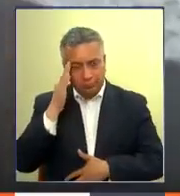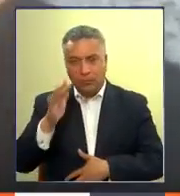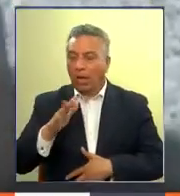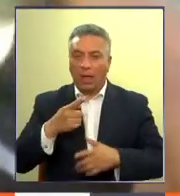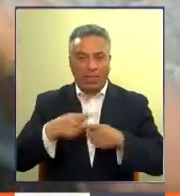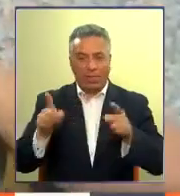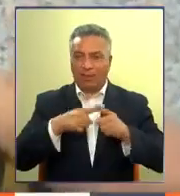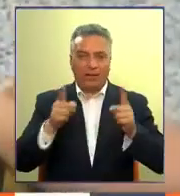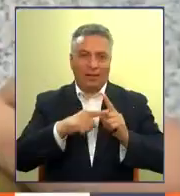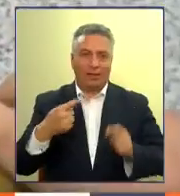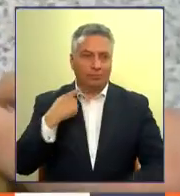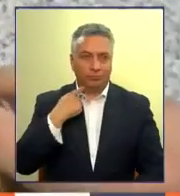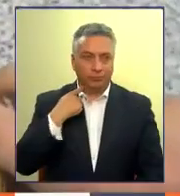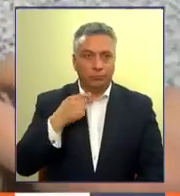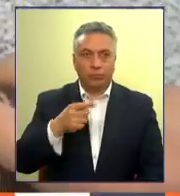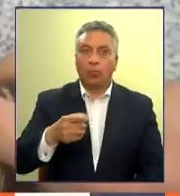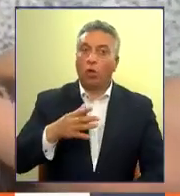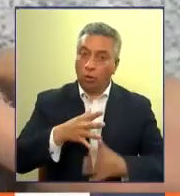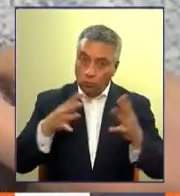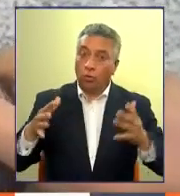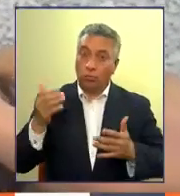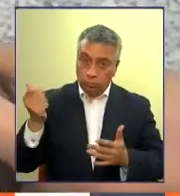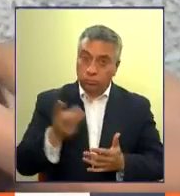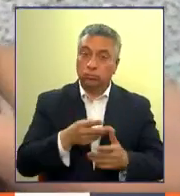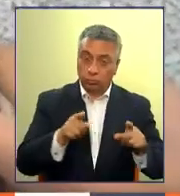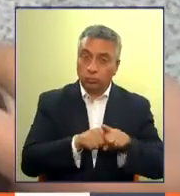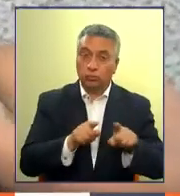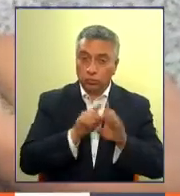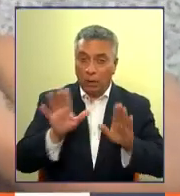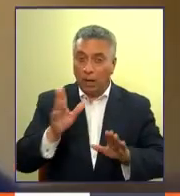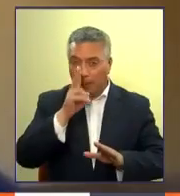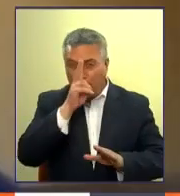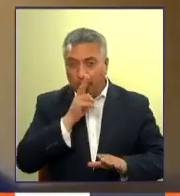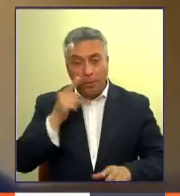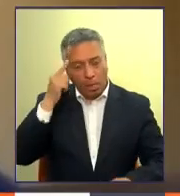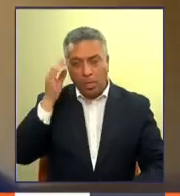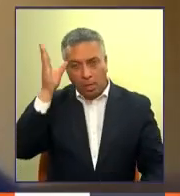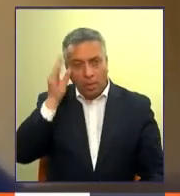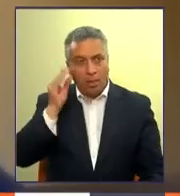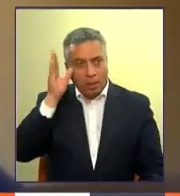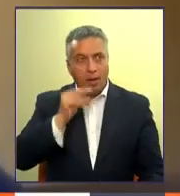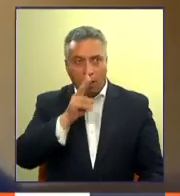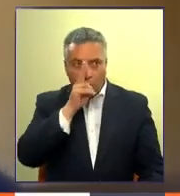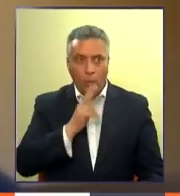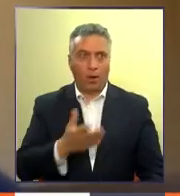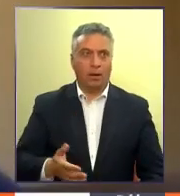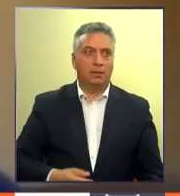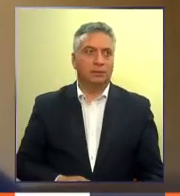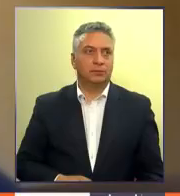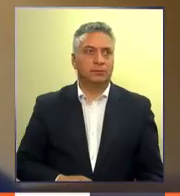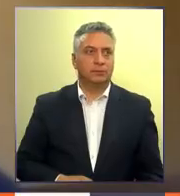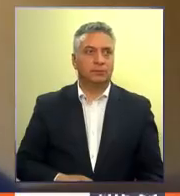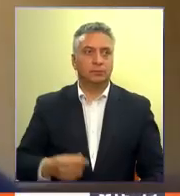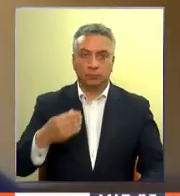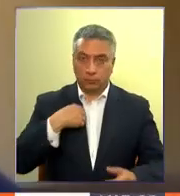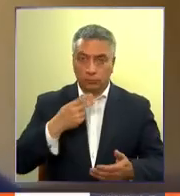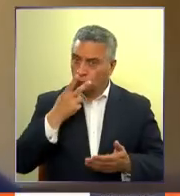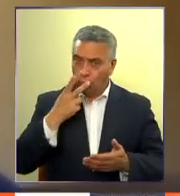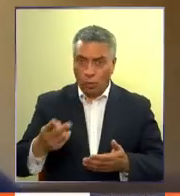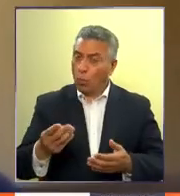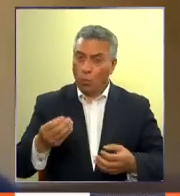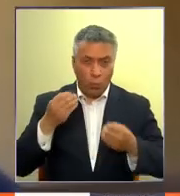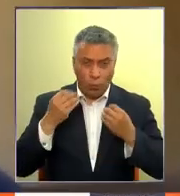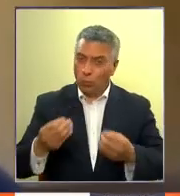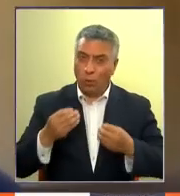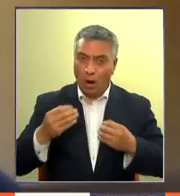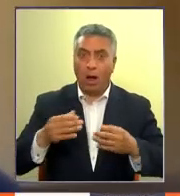secuelas, muchas de ellas parecidas a las que provoca el Alzheimer. Vi conjuntamente muy buenos resultados donde había